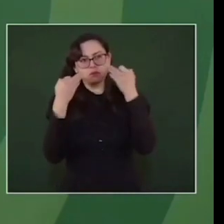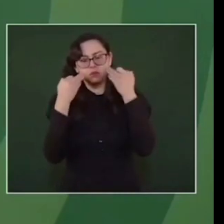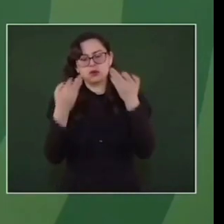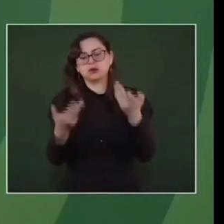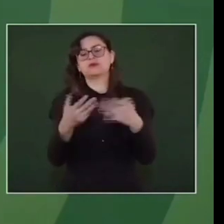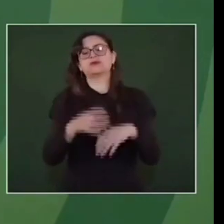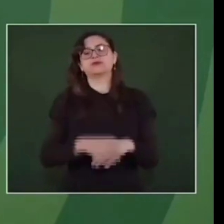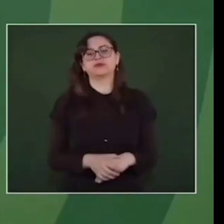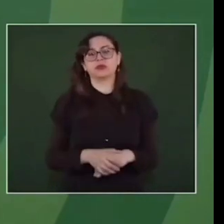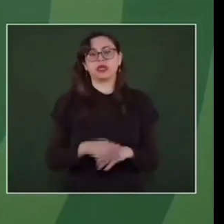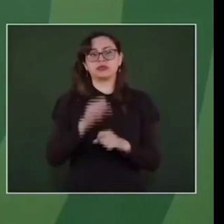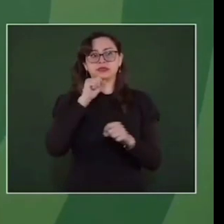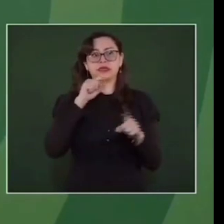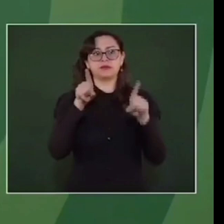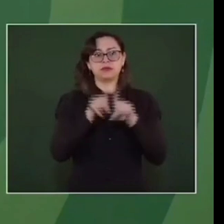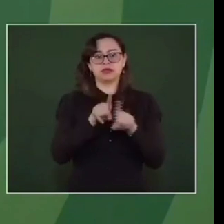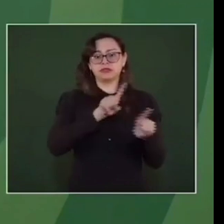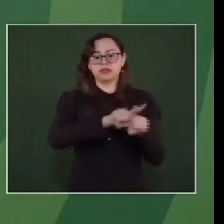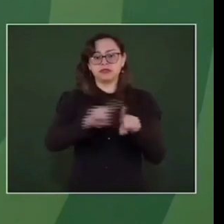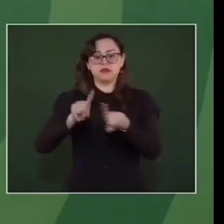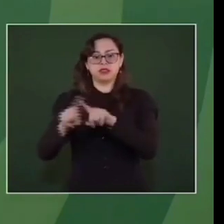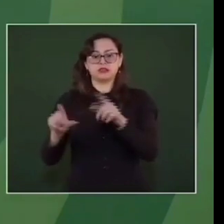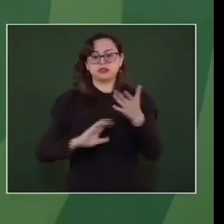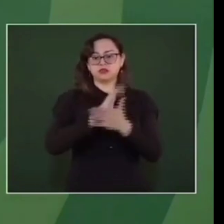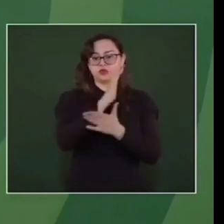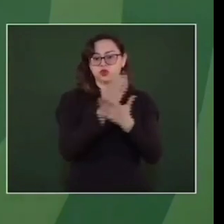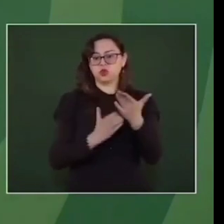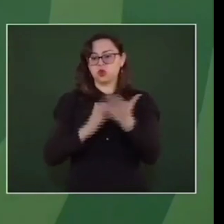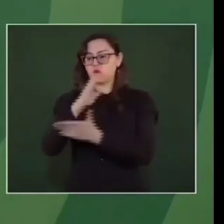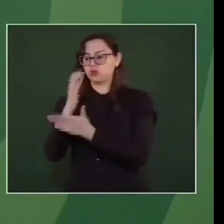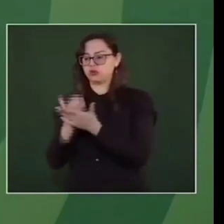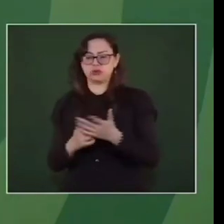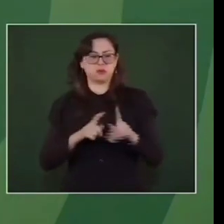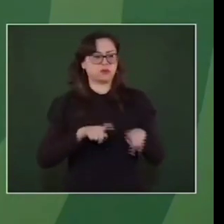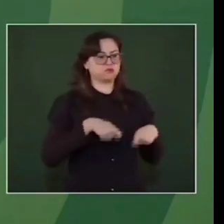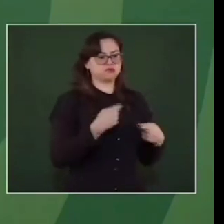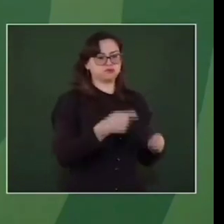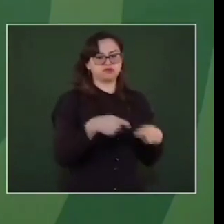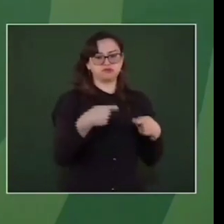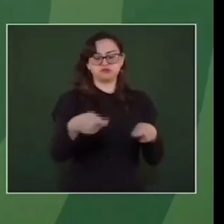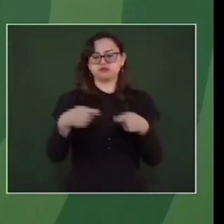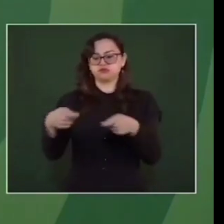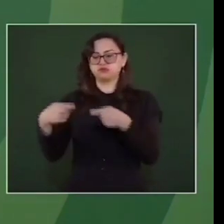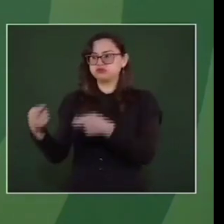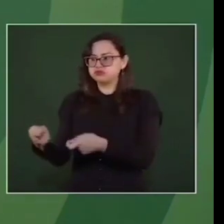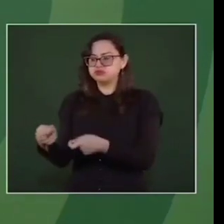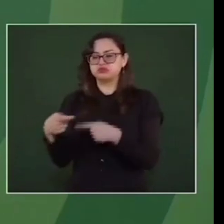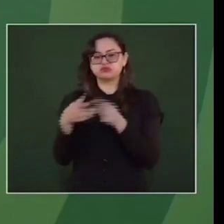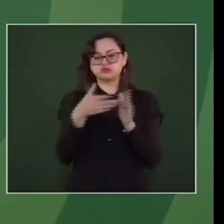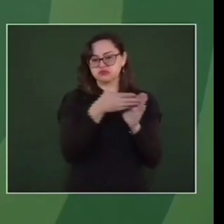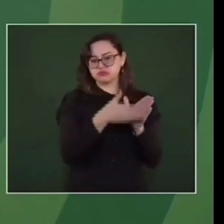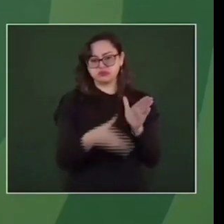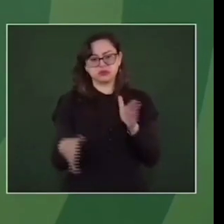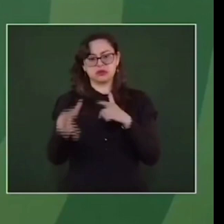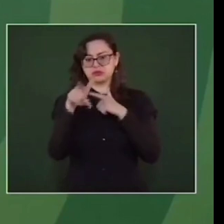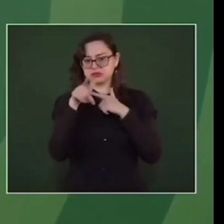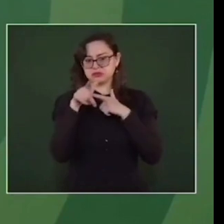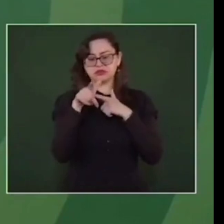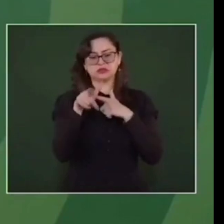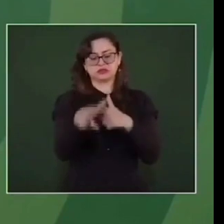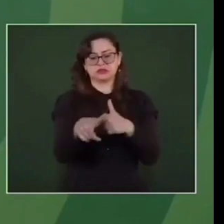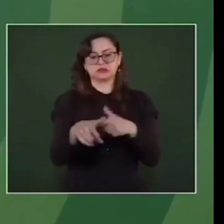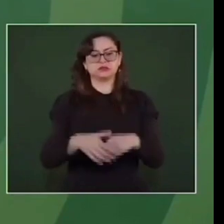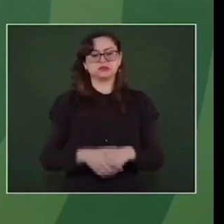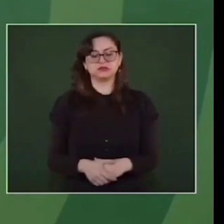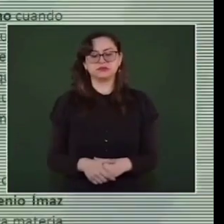millones 101 mil 358 dólares con 51